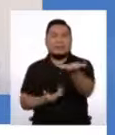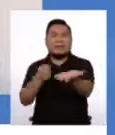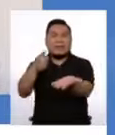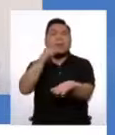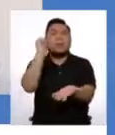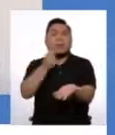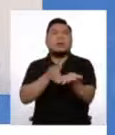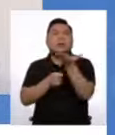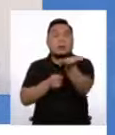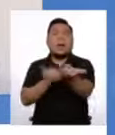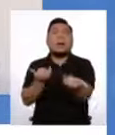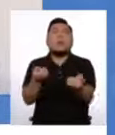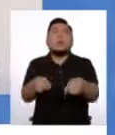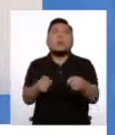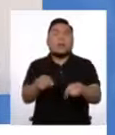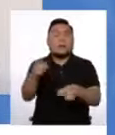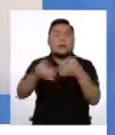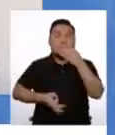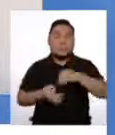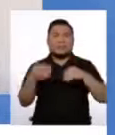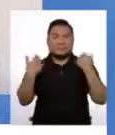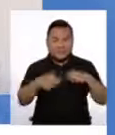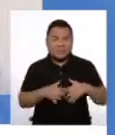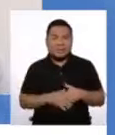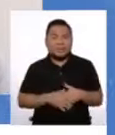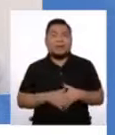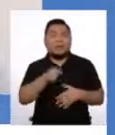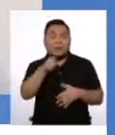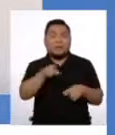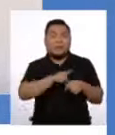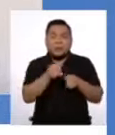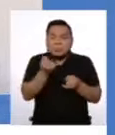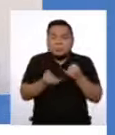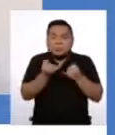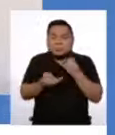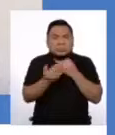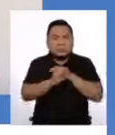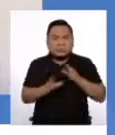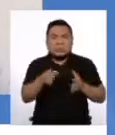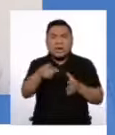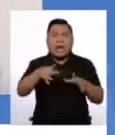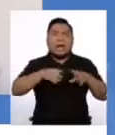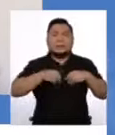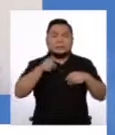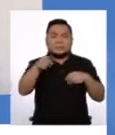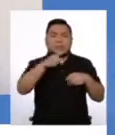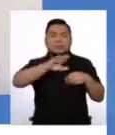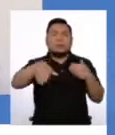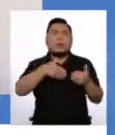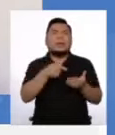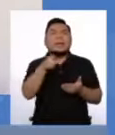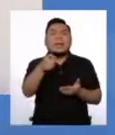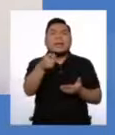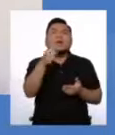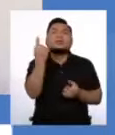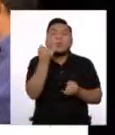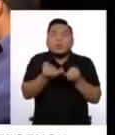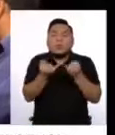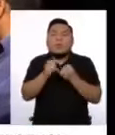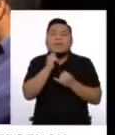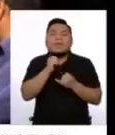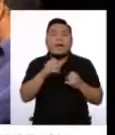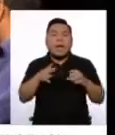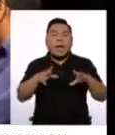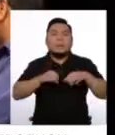ha sido saneado por parte del Poder Judicial. Ya está en la fase solamente final de admisión de medios de prueba futuros dentro del juicio.